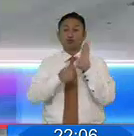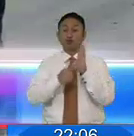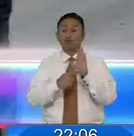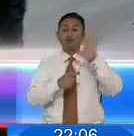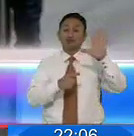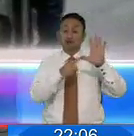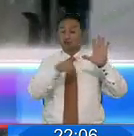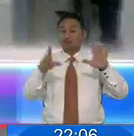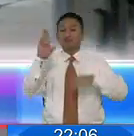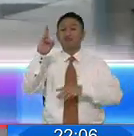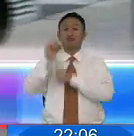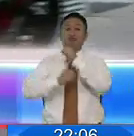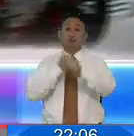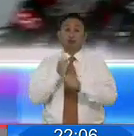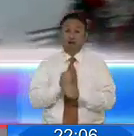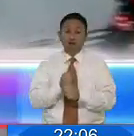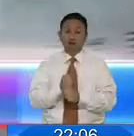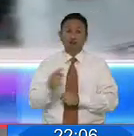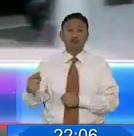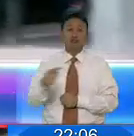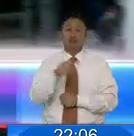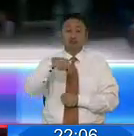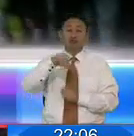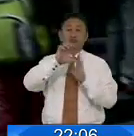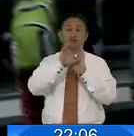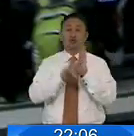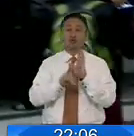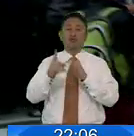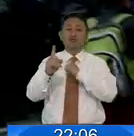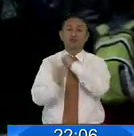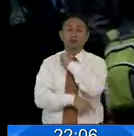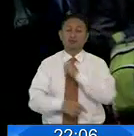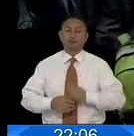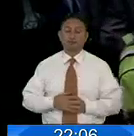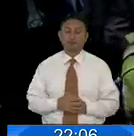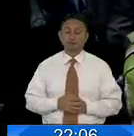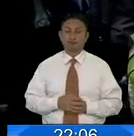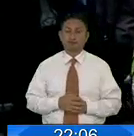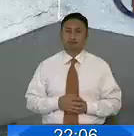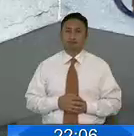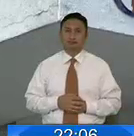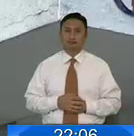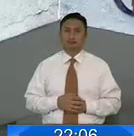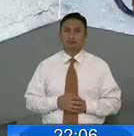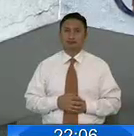7 años según establece el código orgánico integral penal